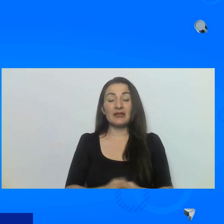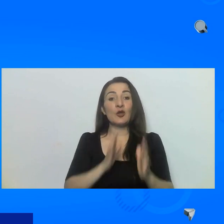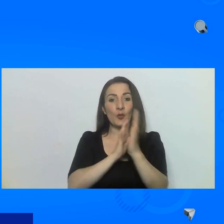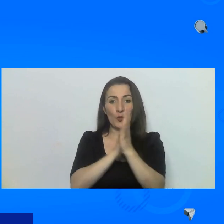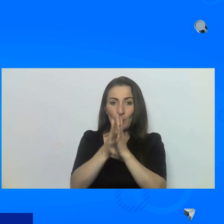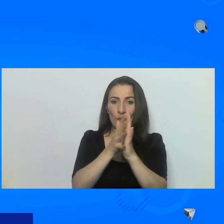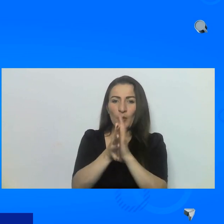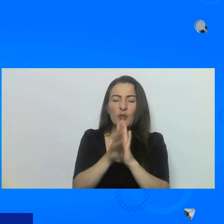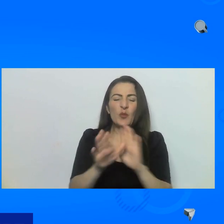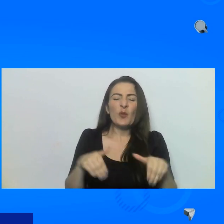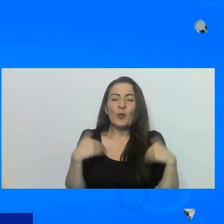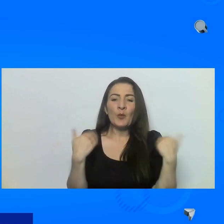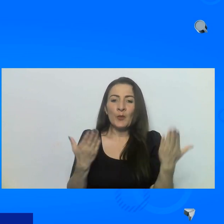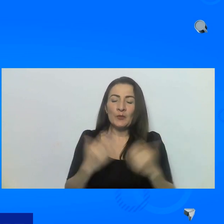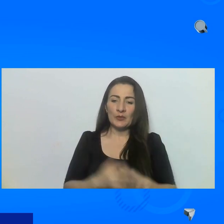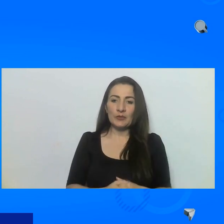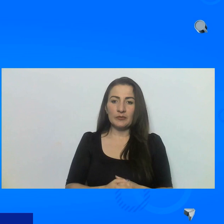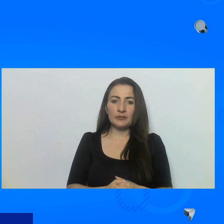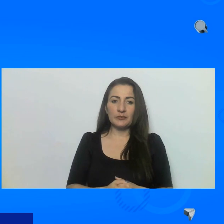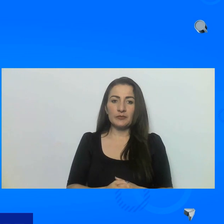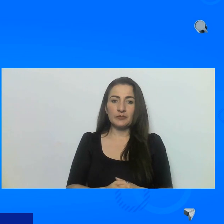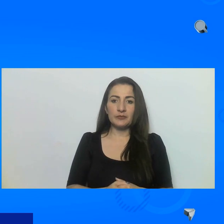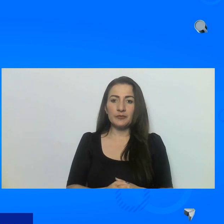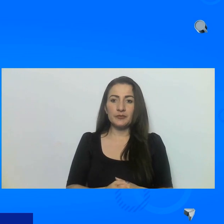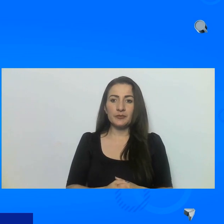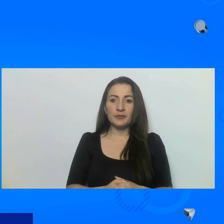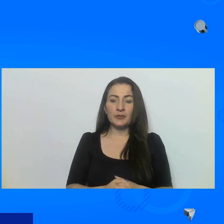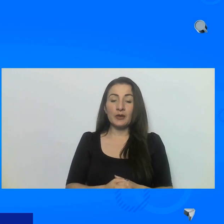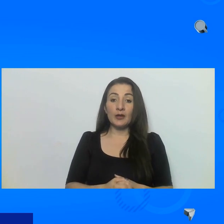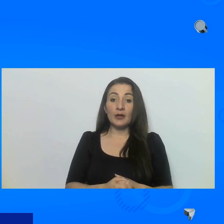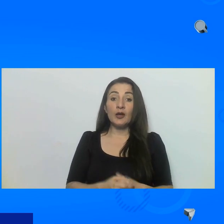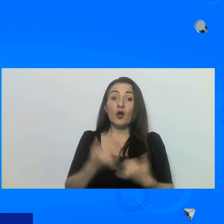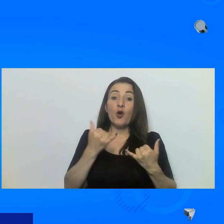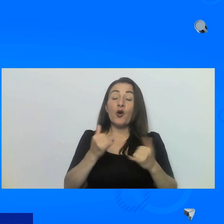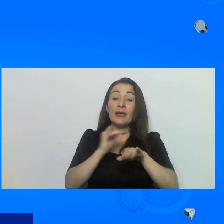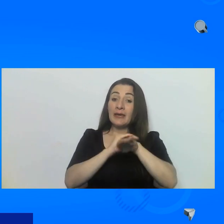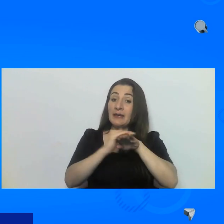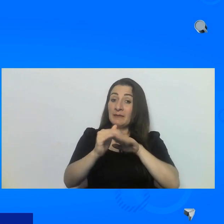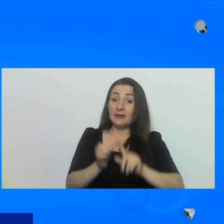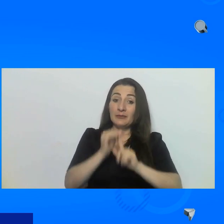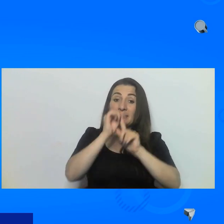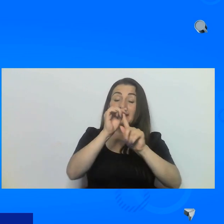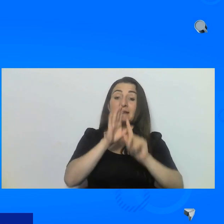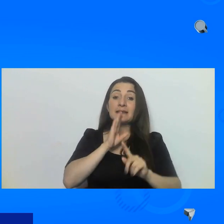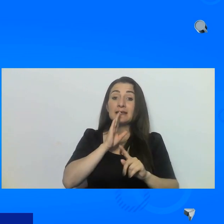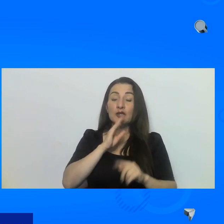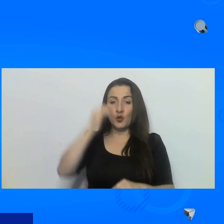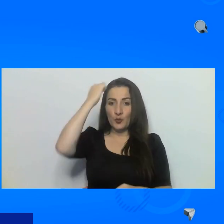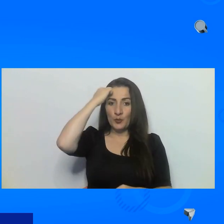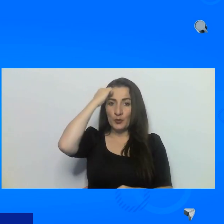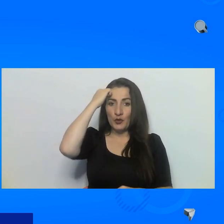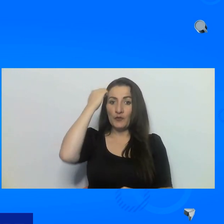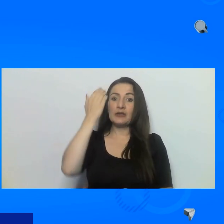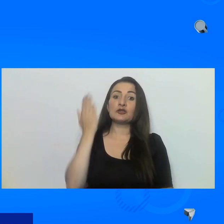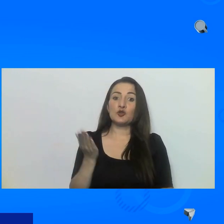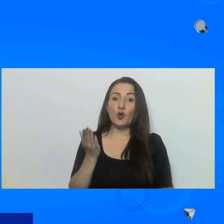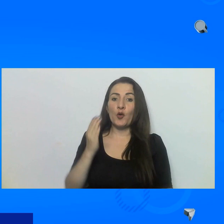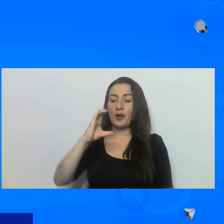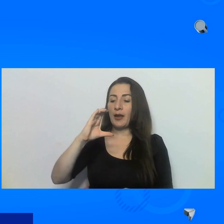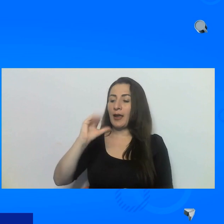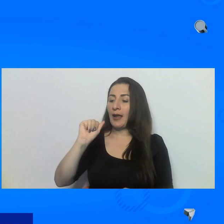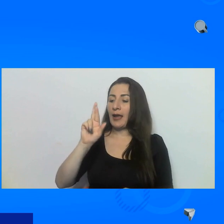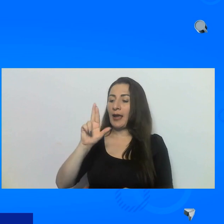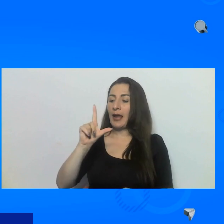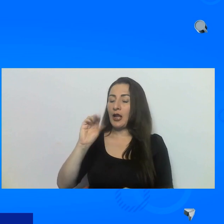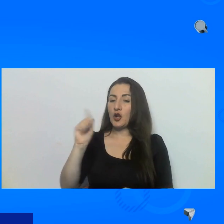entonces como dando paso a nuestro gran invitado de hoy. Hoy nos acompaña el profesor Carlos Julián Ramírez,